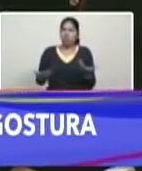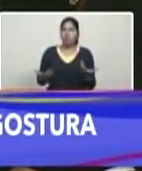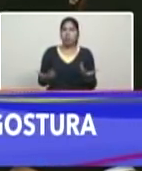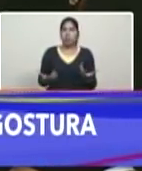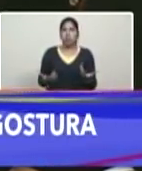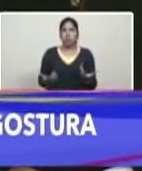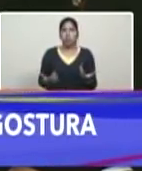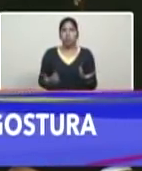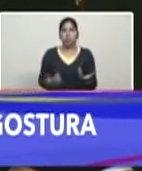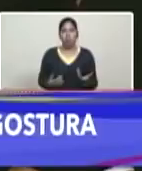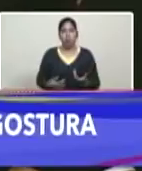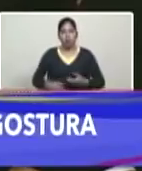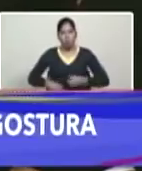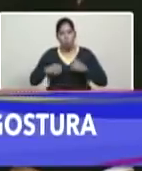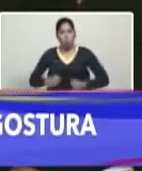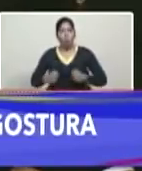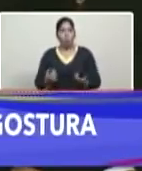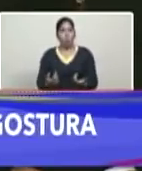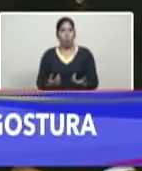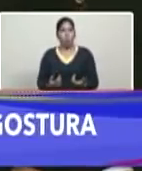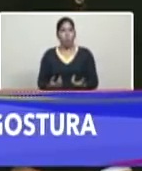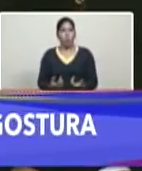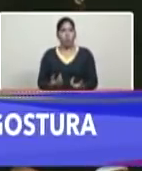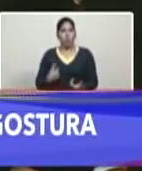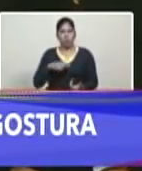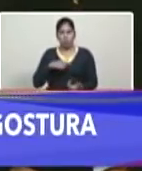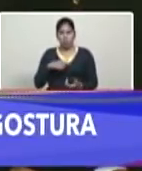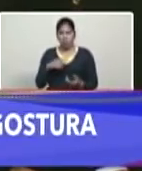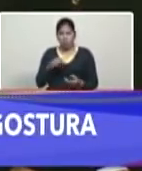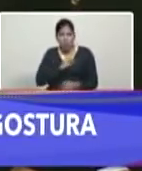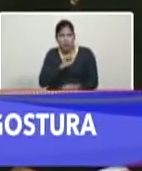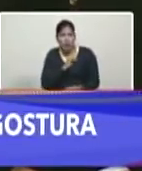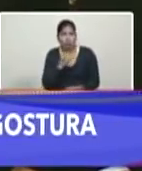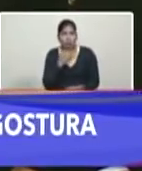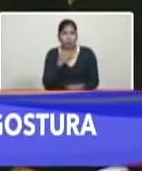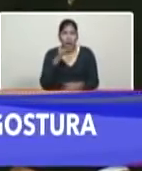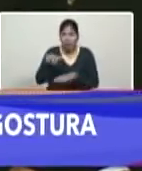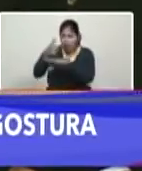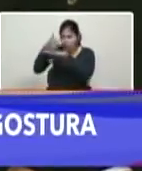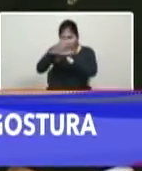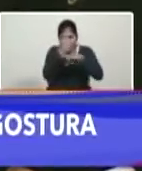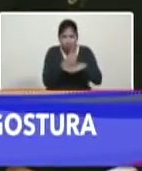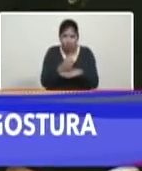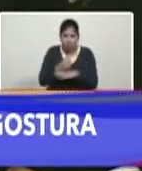Pueblo corajudo, que no le tiene miedo a imperios de ningún tipo.